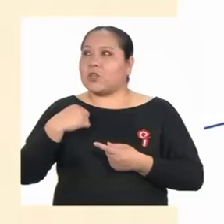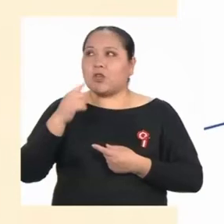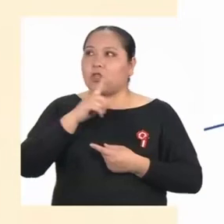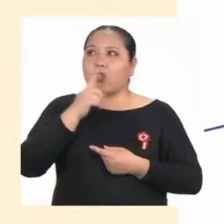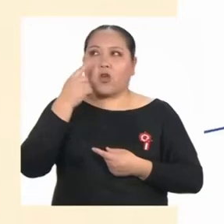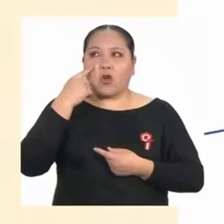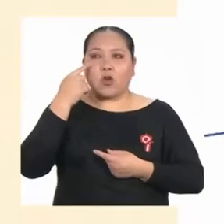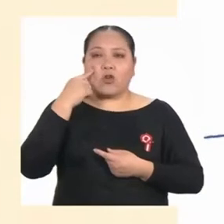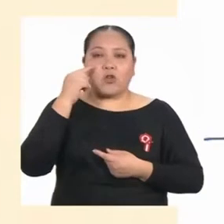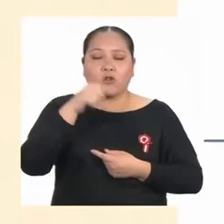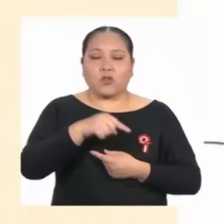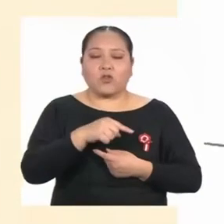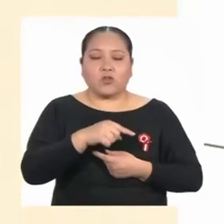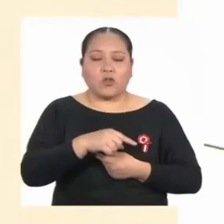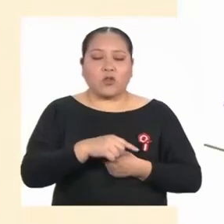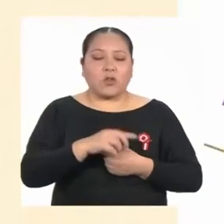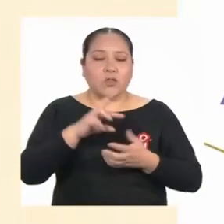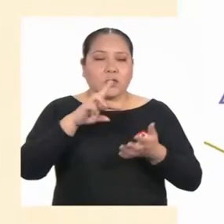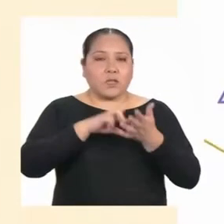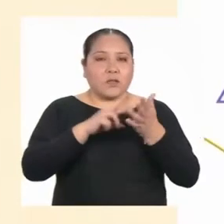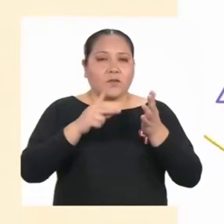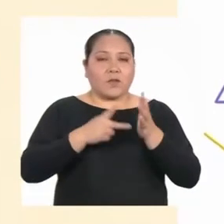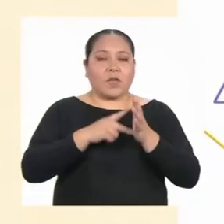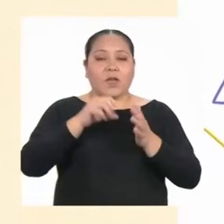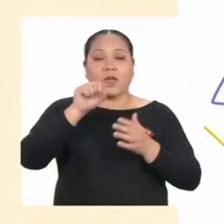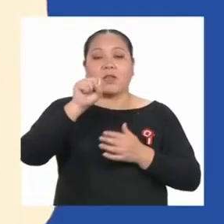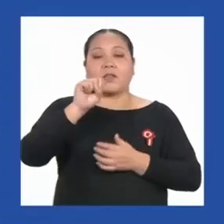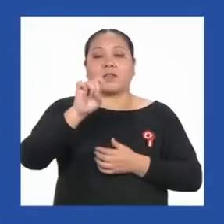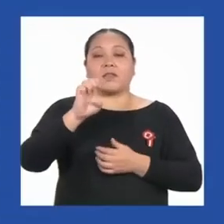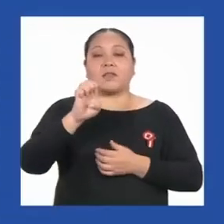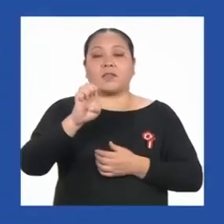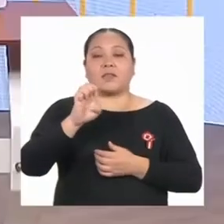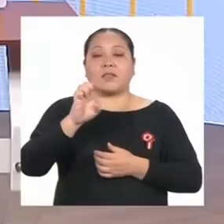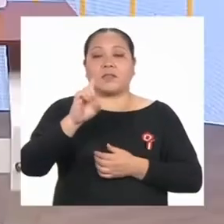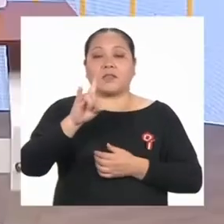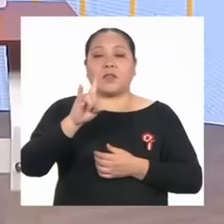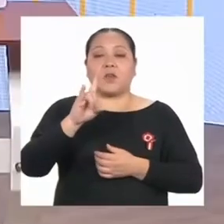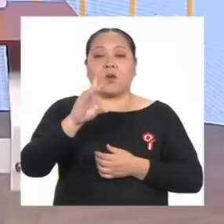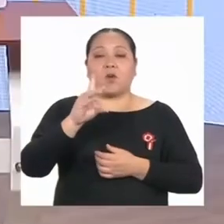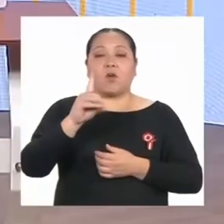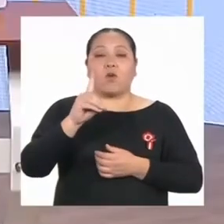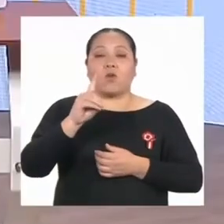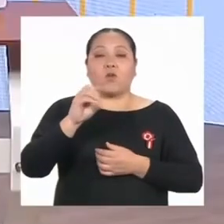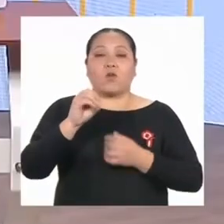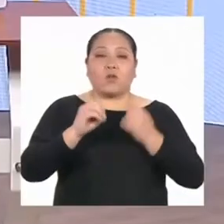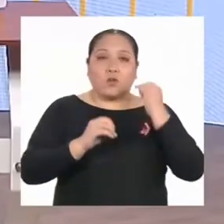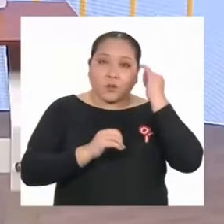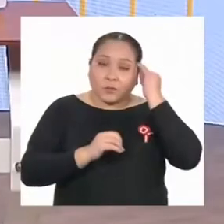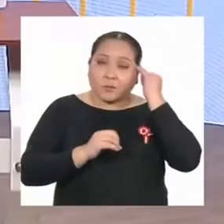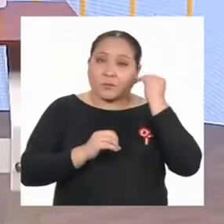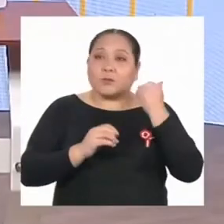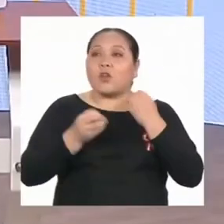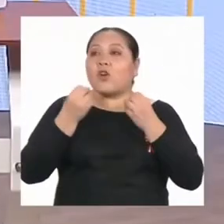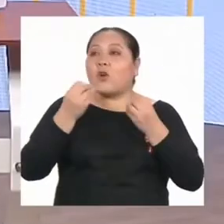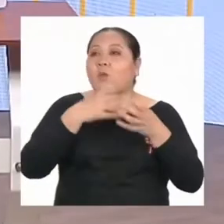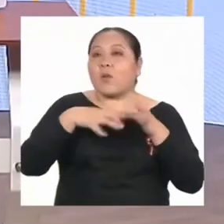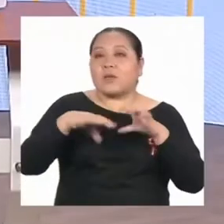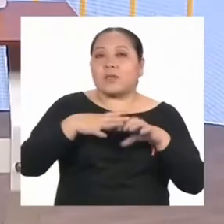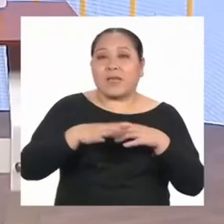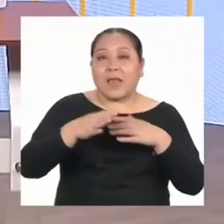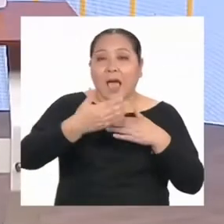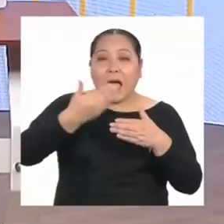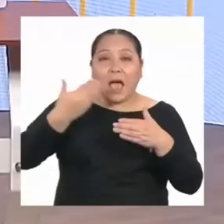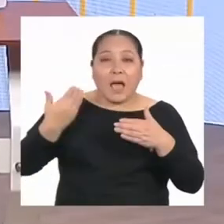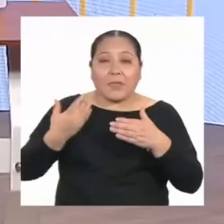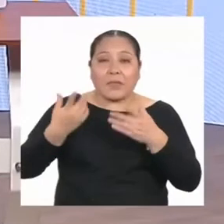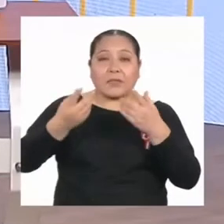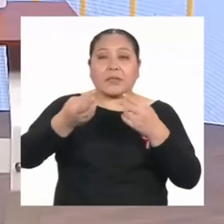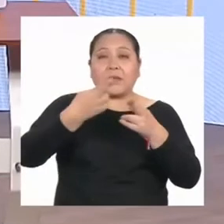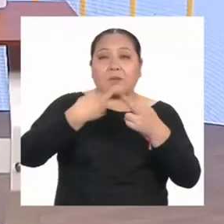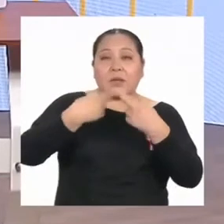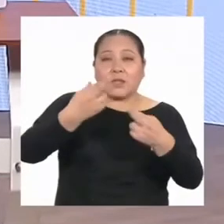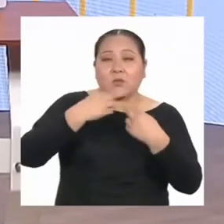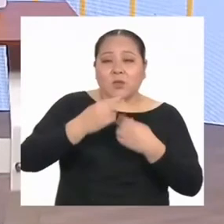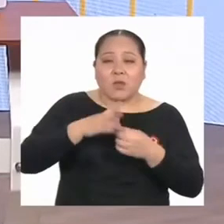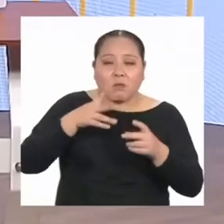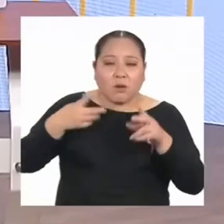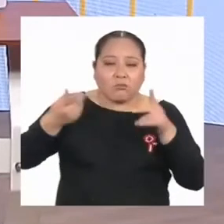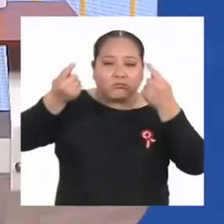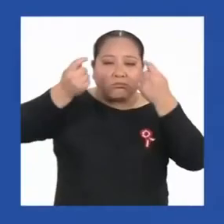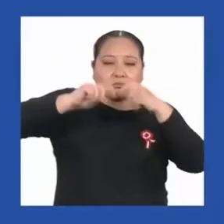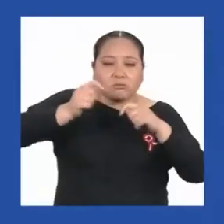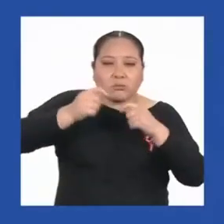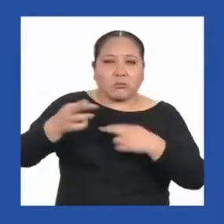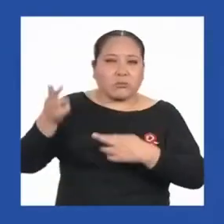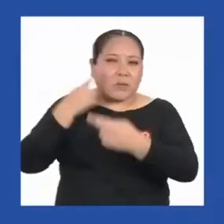el significado de pseudo, ¿cómo podría ser en ese caso? Antes que me responda, vámonos a una pausa para tomar aire y